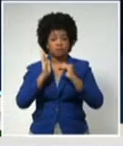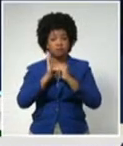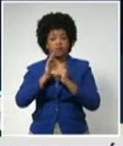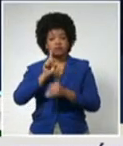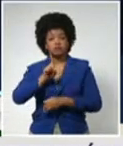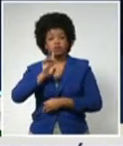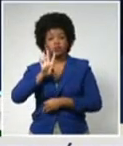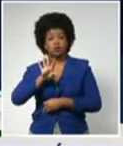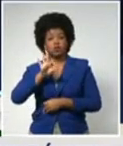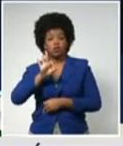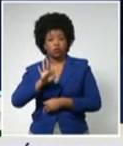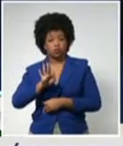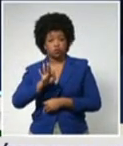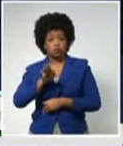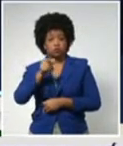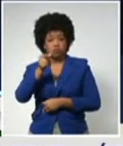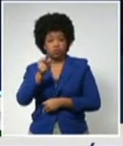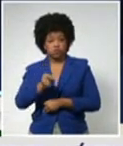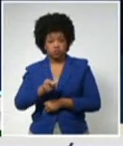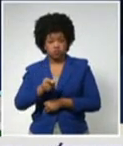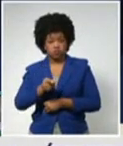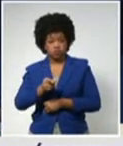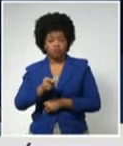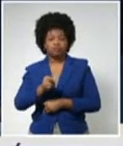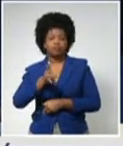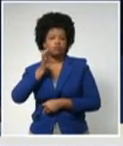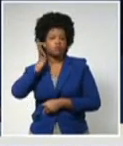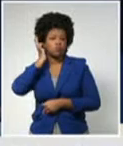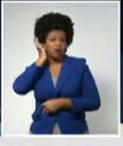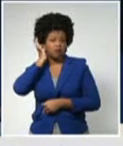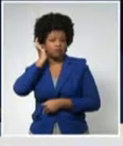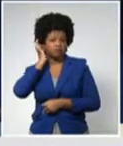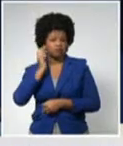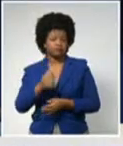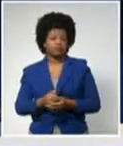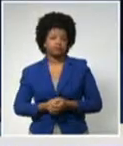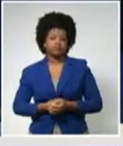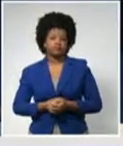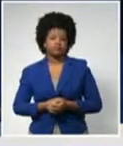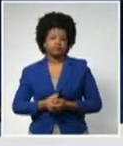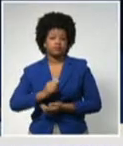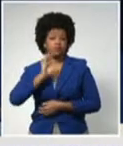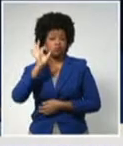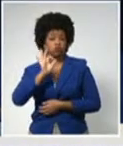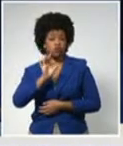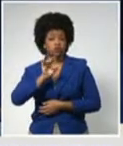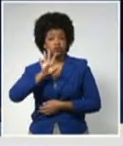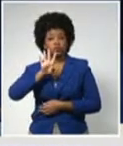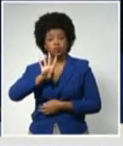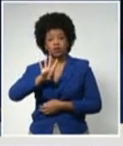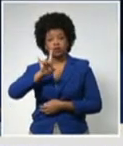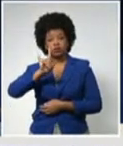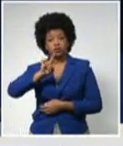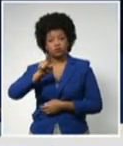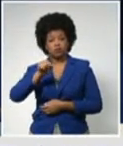1.148 casos diagnosticados del sexo femenino, un 49,6%, y